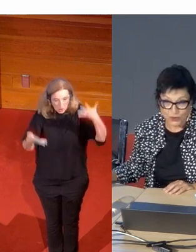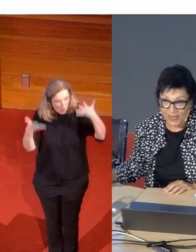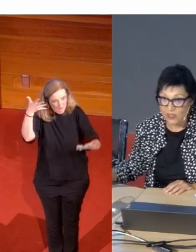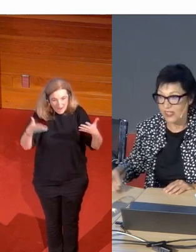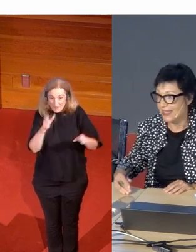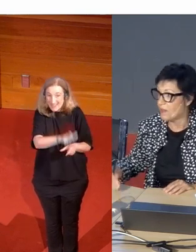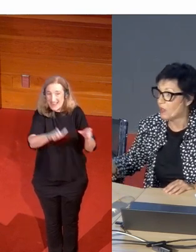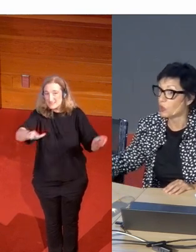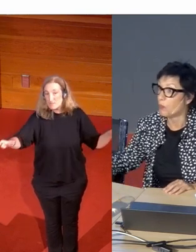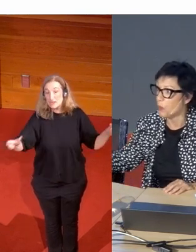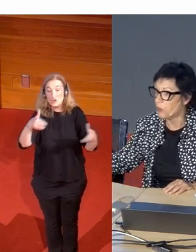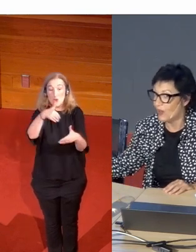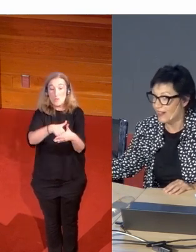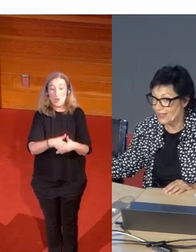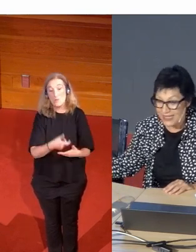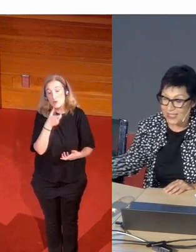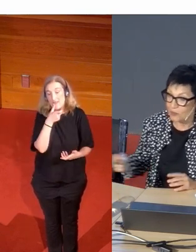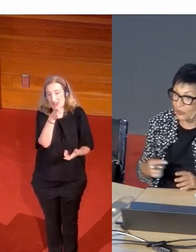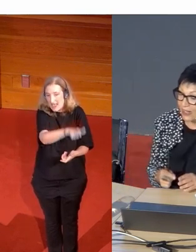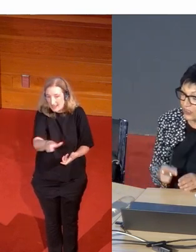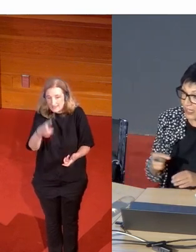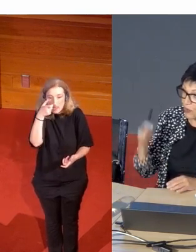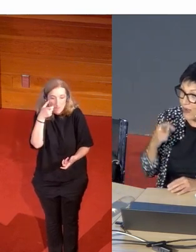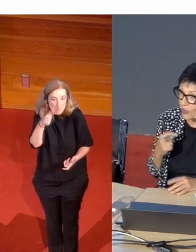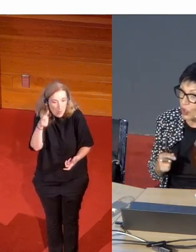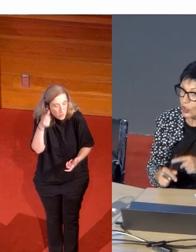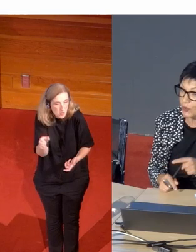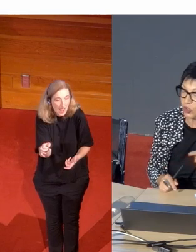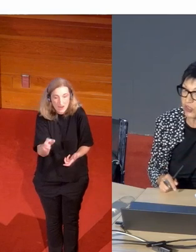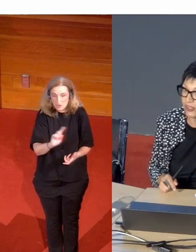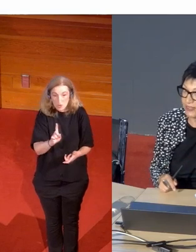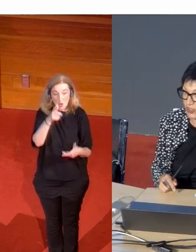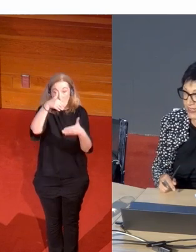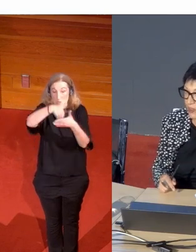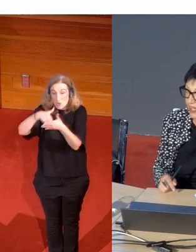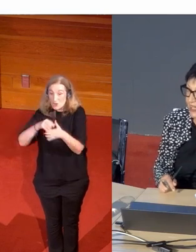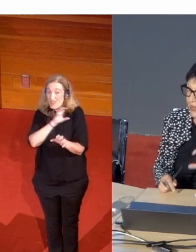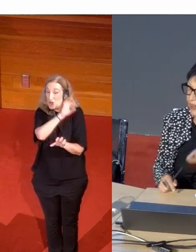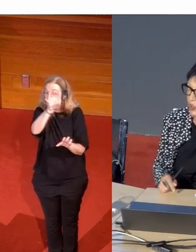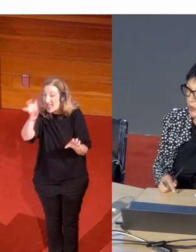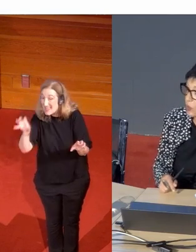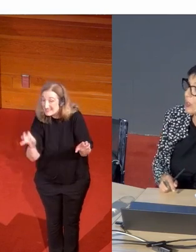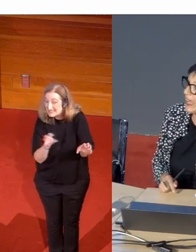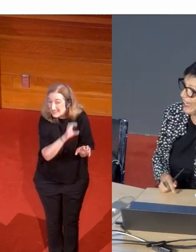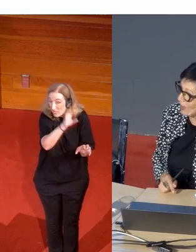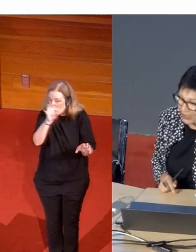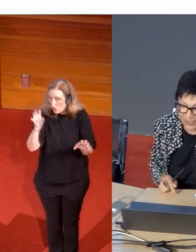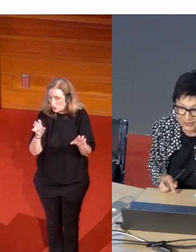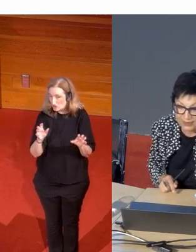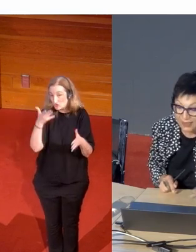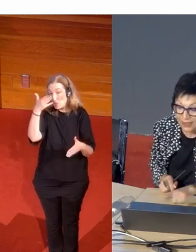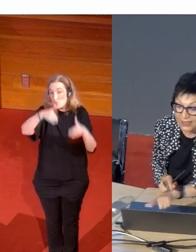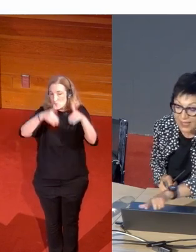votos de los ciudadanos que ahí llaman el voto popular se votaron se sumaron los votos de los estados que llaman los votos